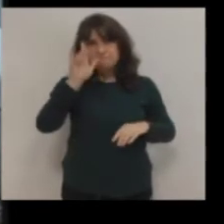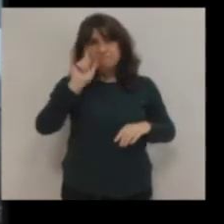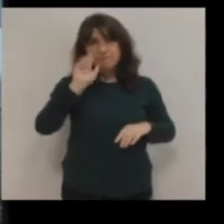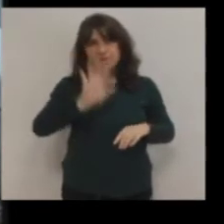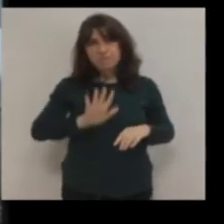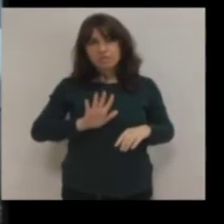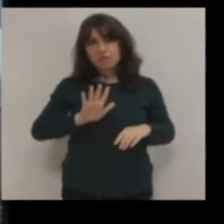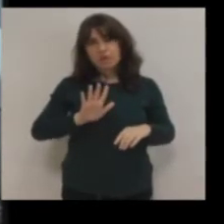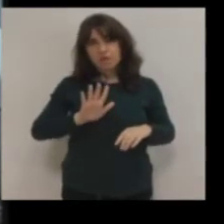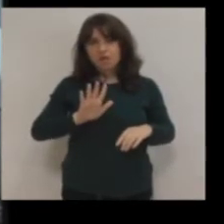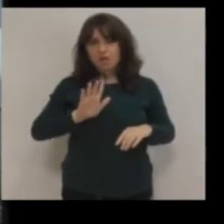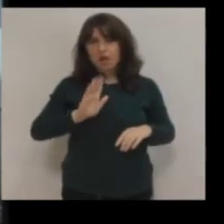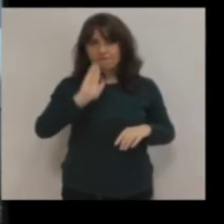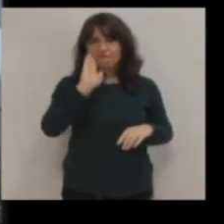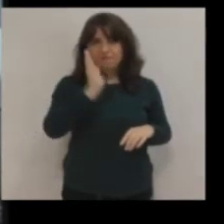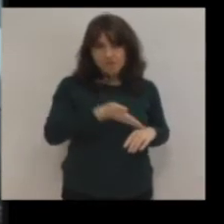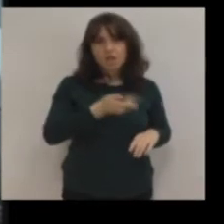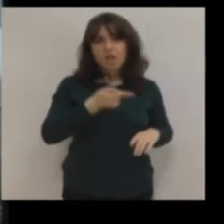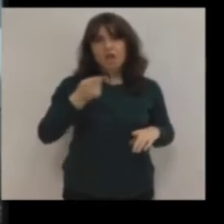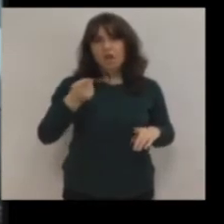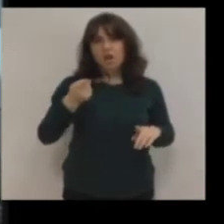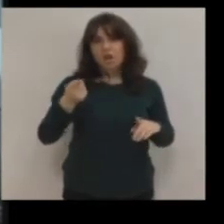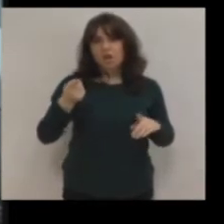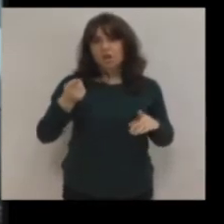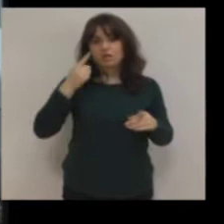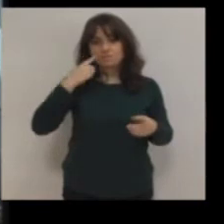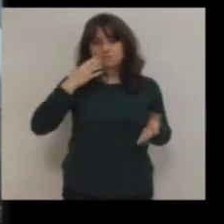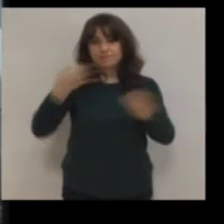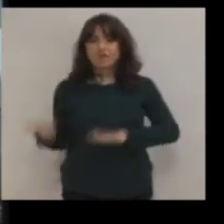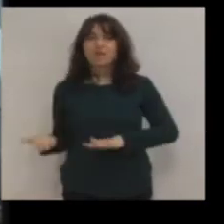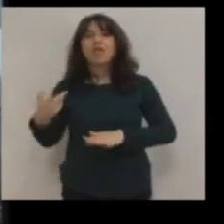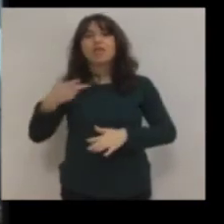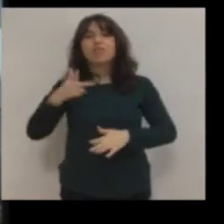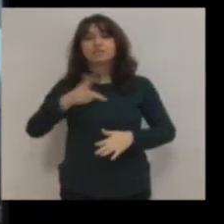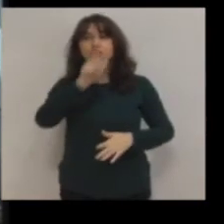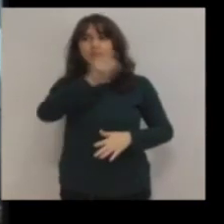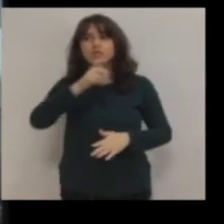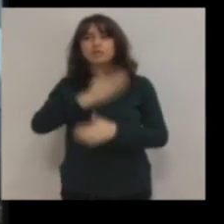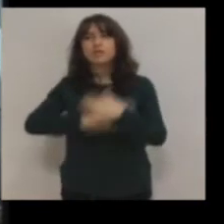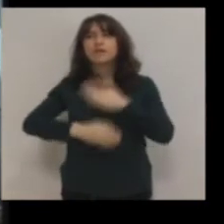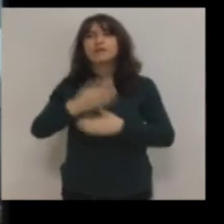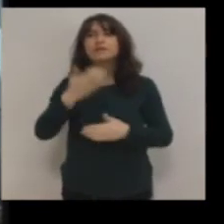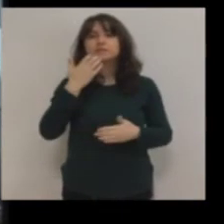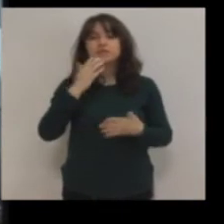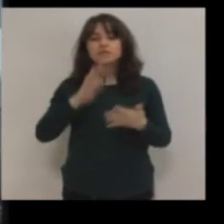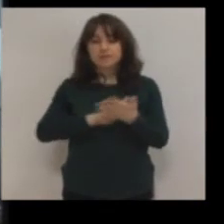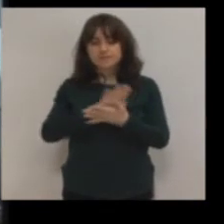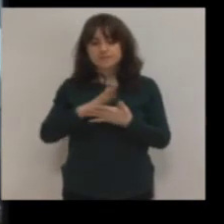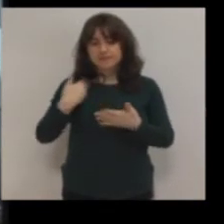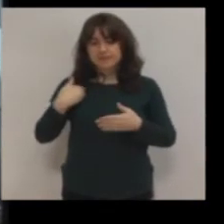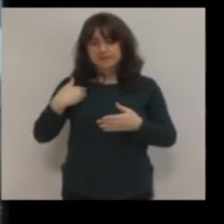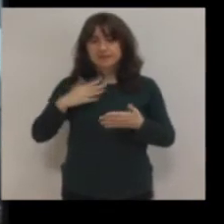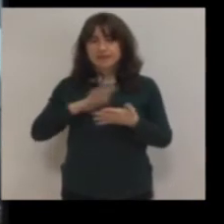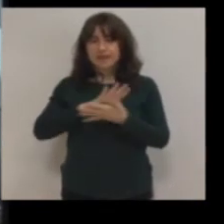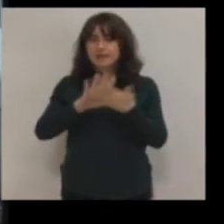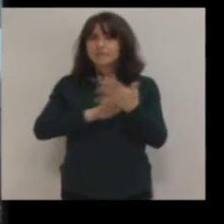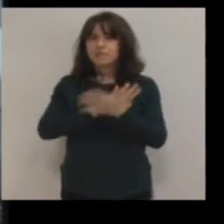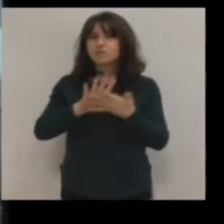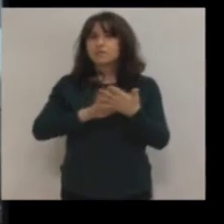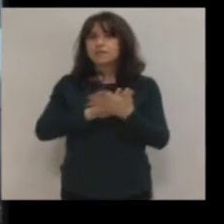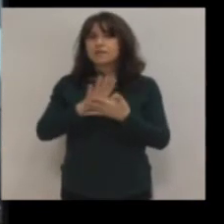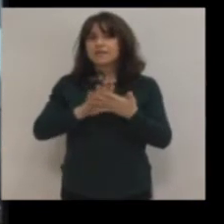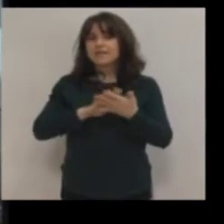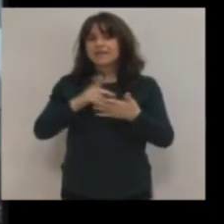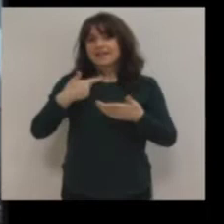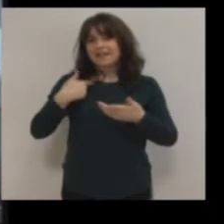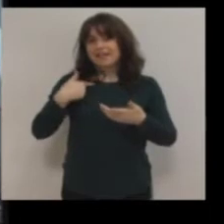mucha mella en el ejercicio de los derechos de las personas con discapacidad cuando entramos ya a tratar de ejercer el